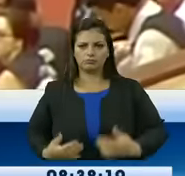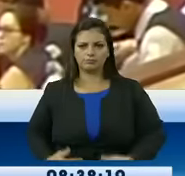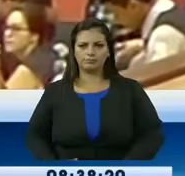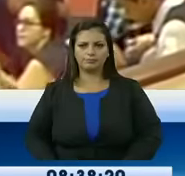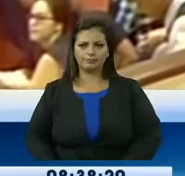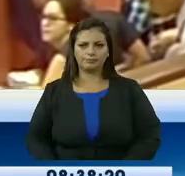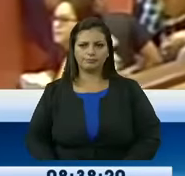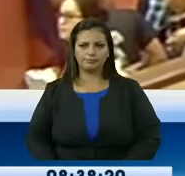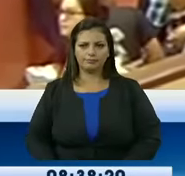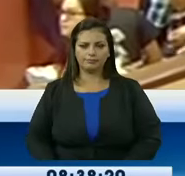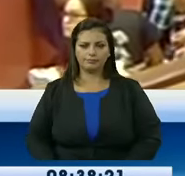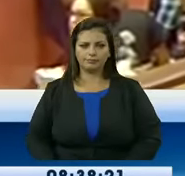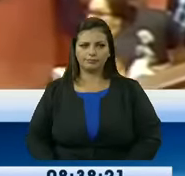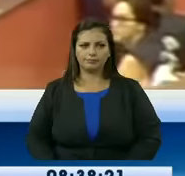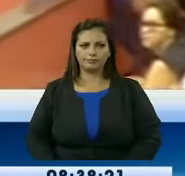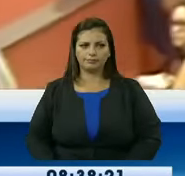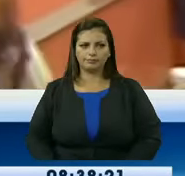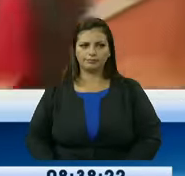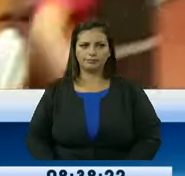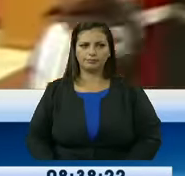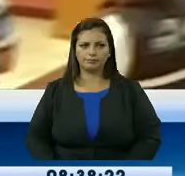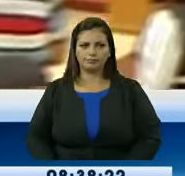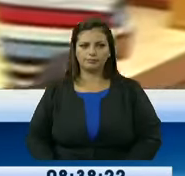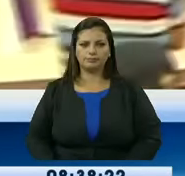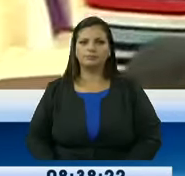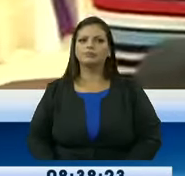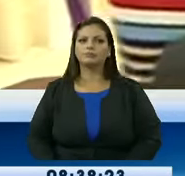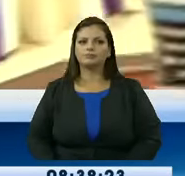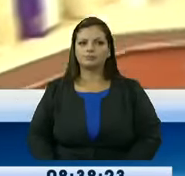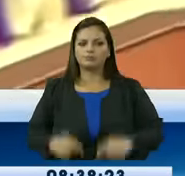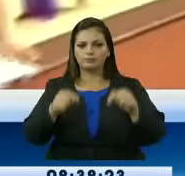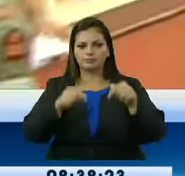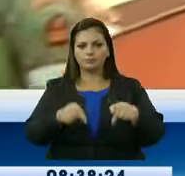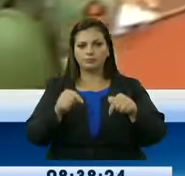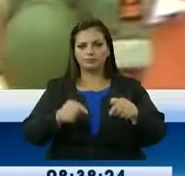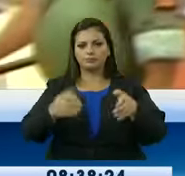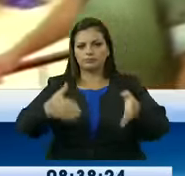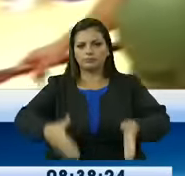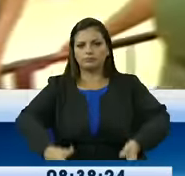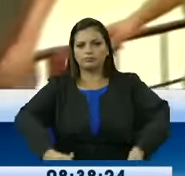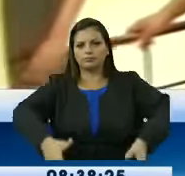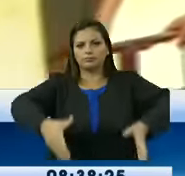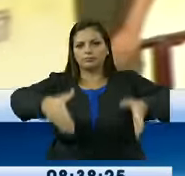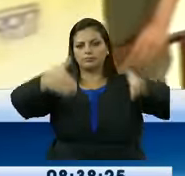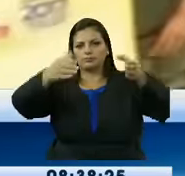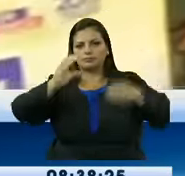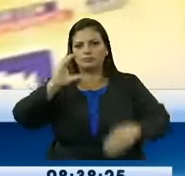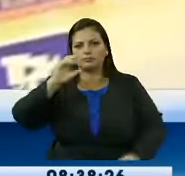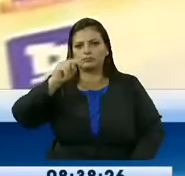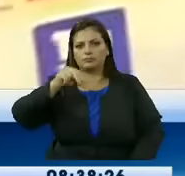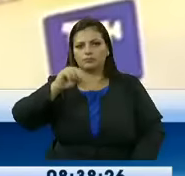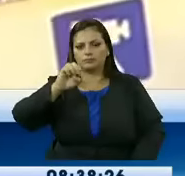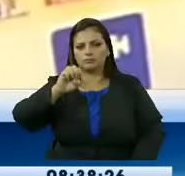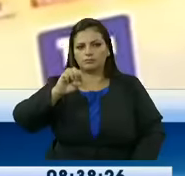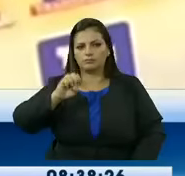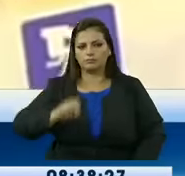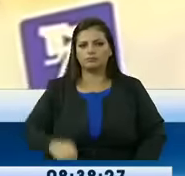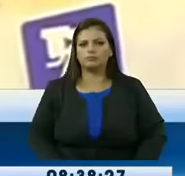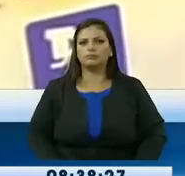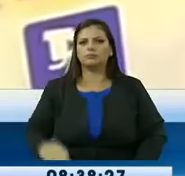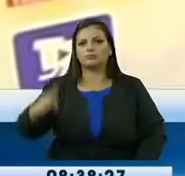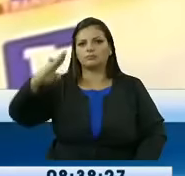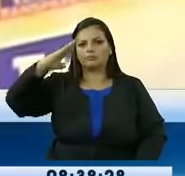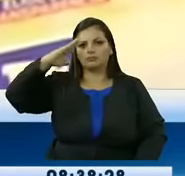es que la seguridad en cuestión Consejo Nacional del edificio, pues lógicamente con lo que ya hemos visto por pantalla, se